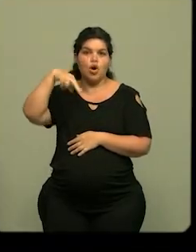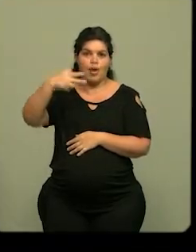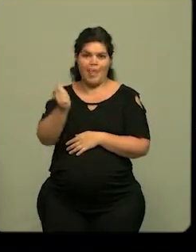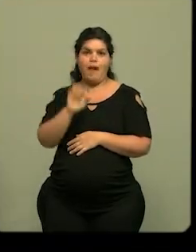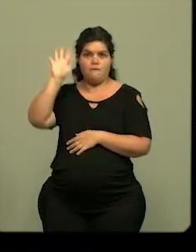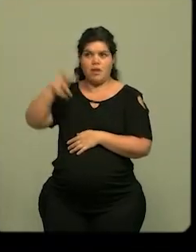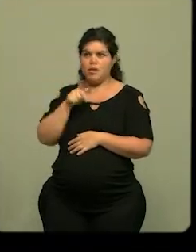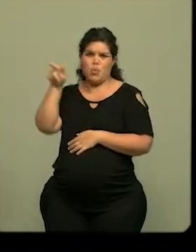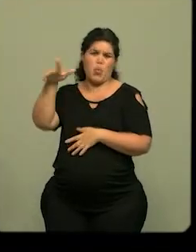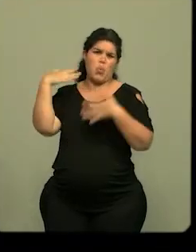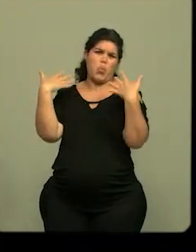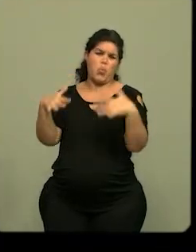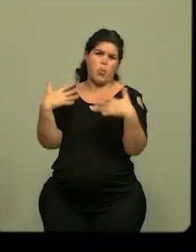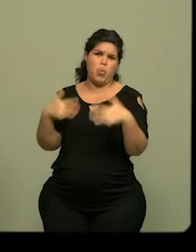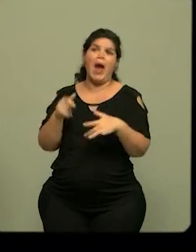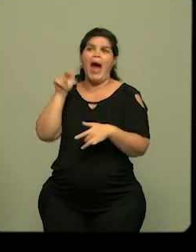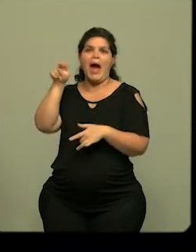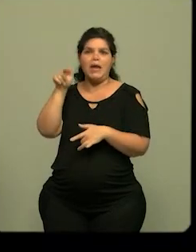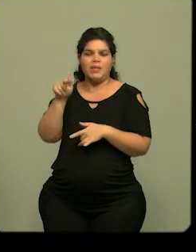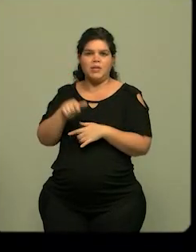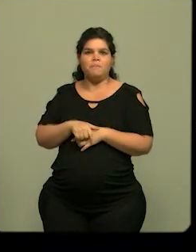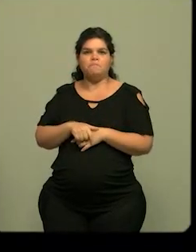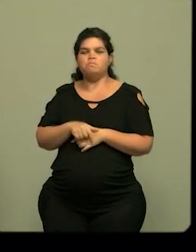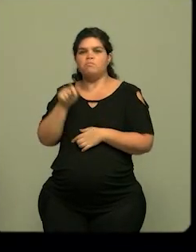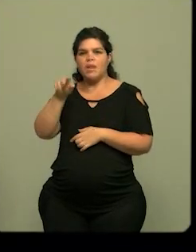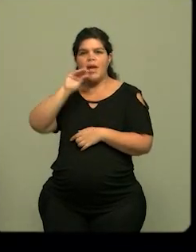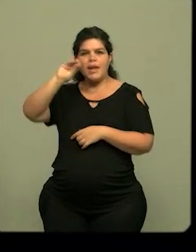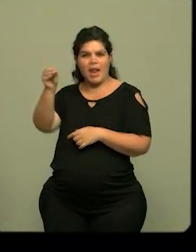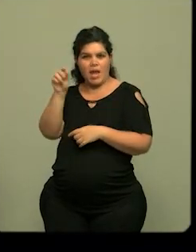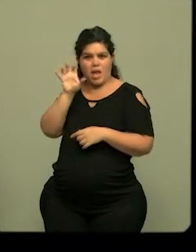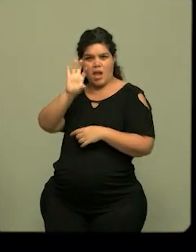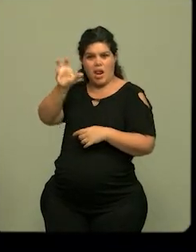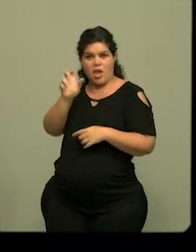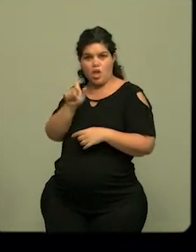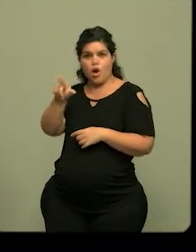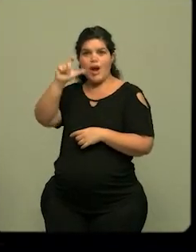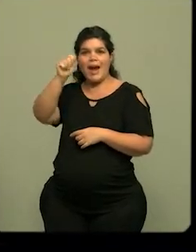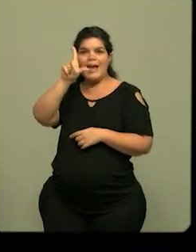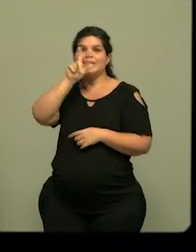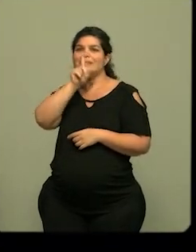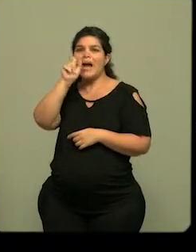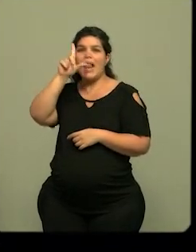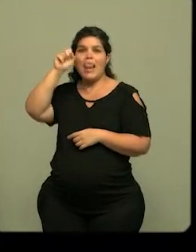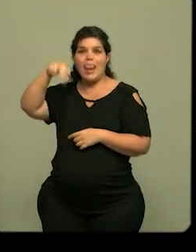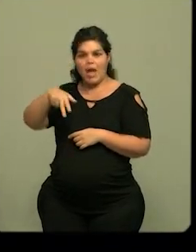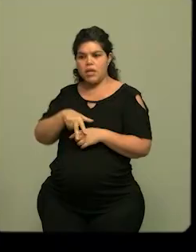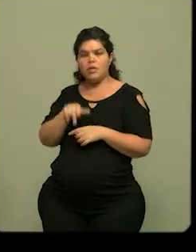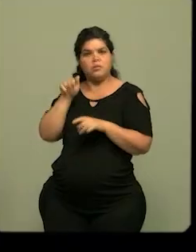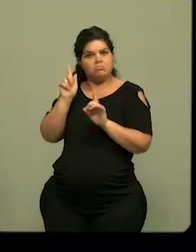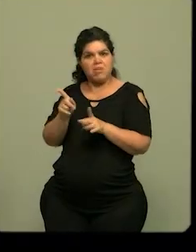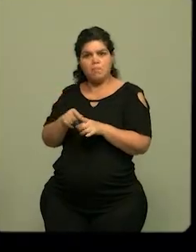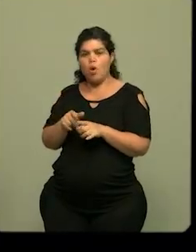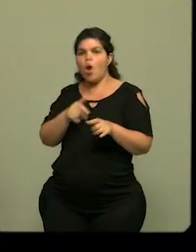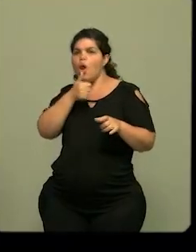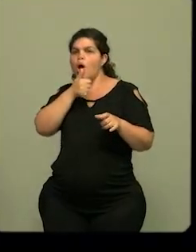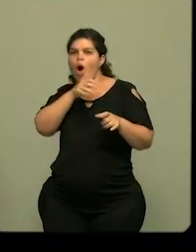masivas de la población de los catalanes, ha pasado justamente a trasladarse a otros lugares, a todo lo que es la Costa del